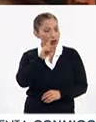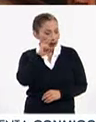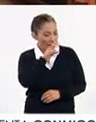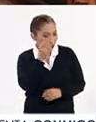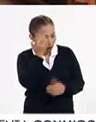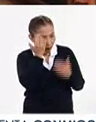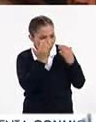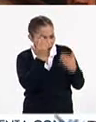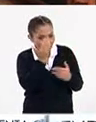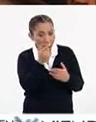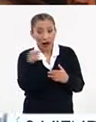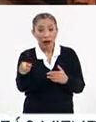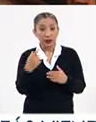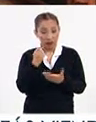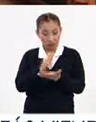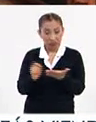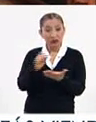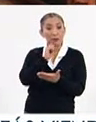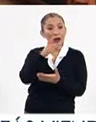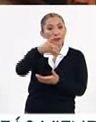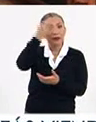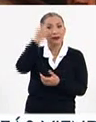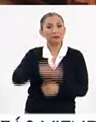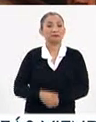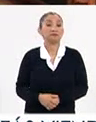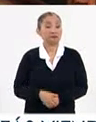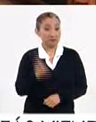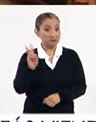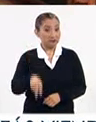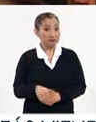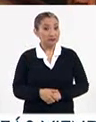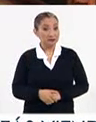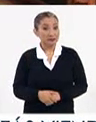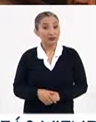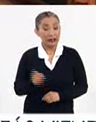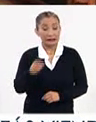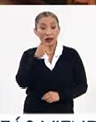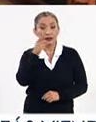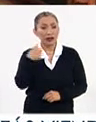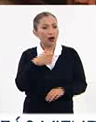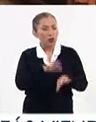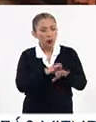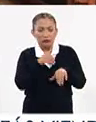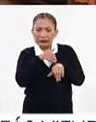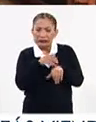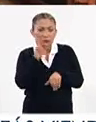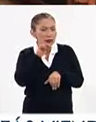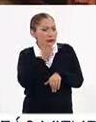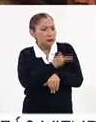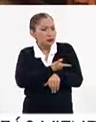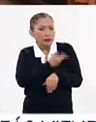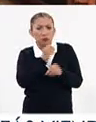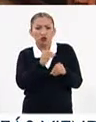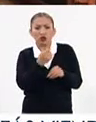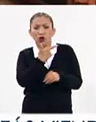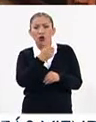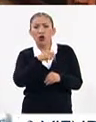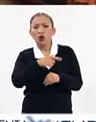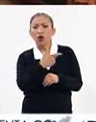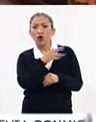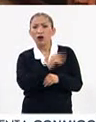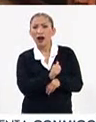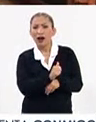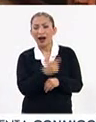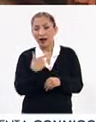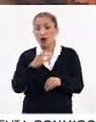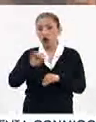sería de ese tamaño. De ese tamaño. Sí, sí, sí. Es su discípula más distinguida, junto con el